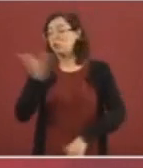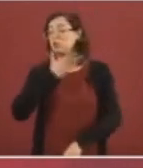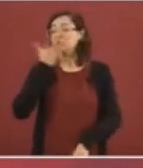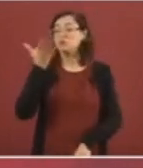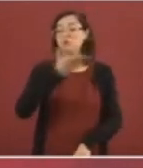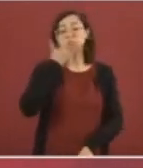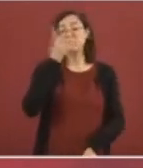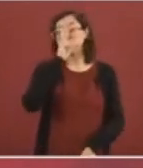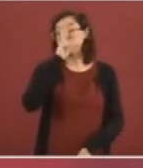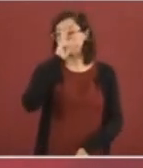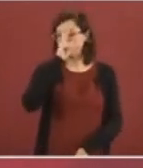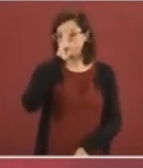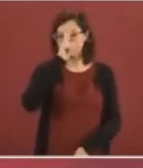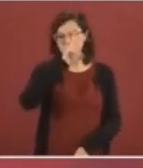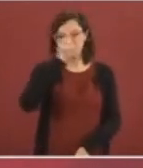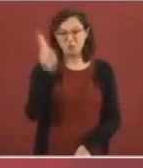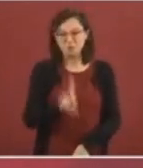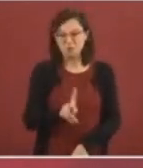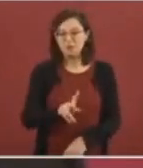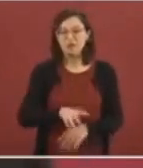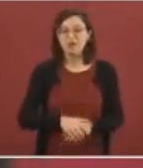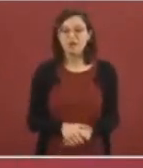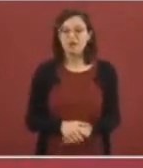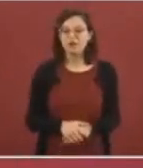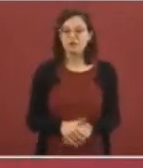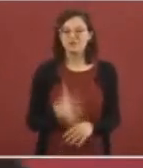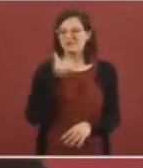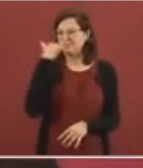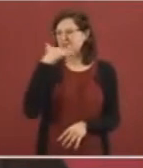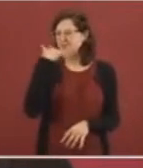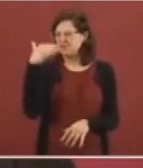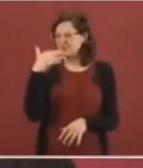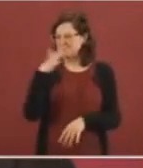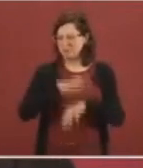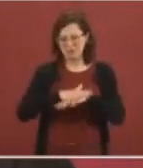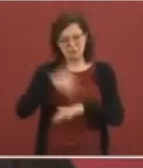corrupción, cuando se profundizó más la corrupción,